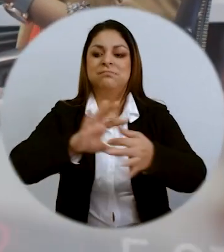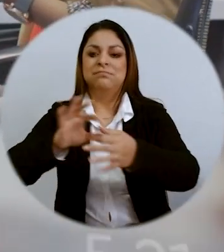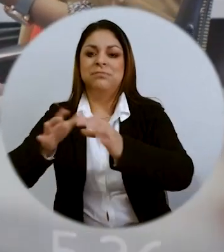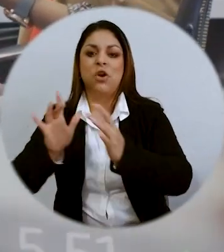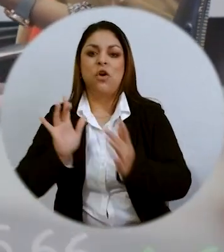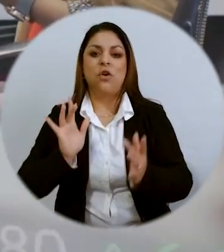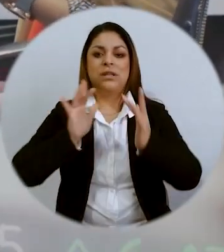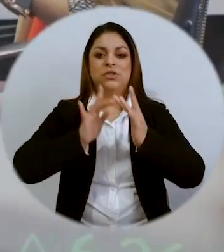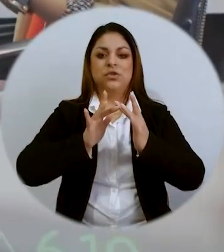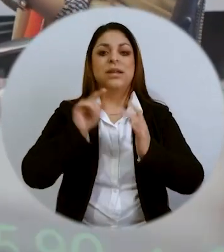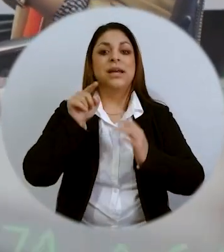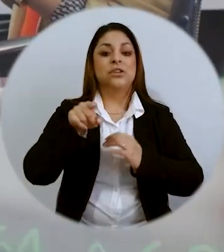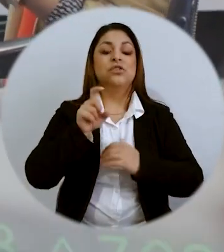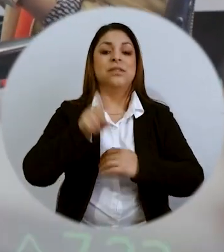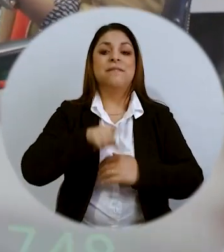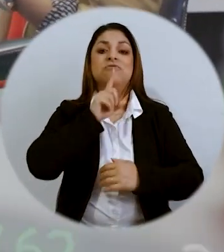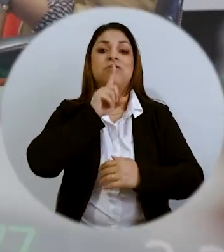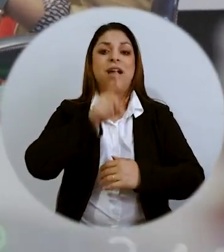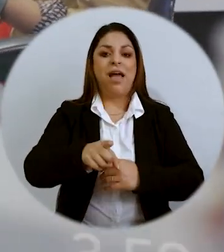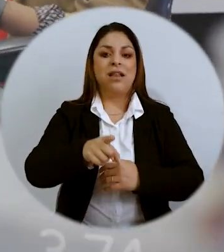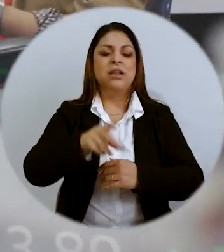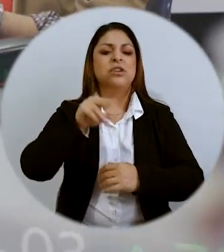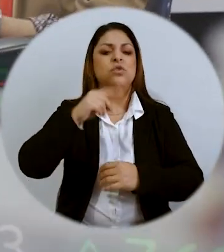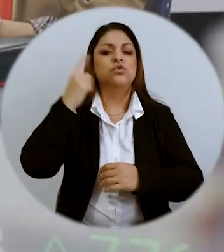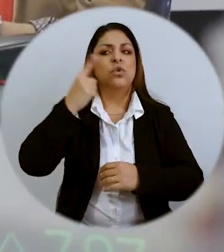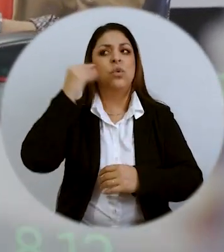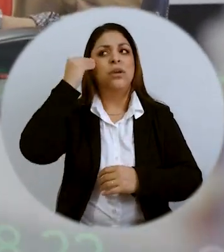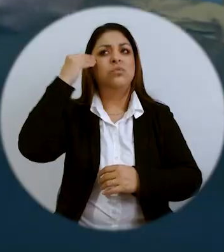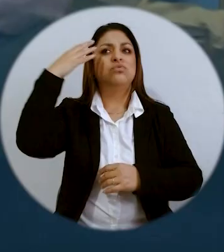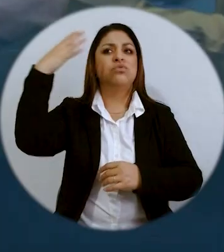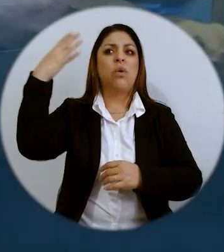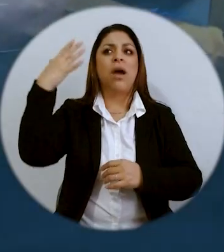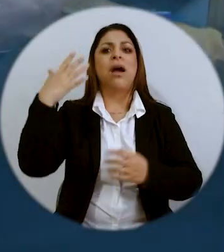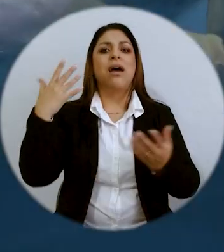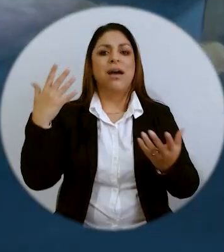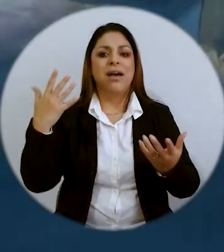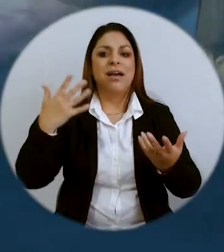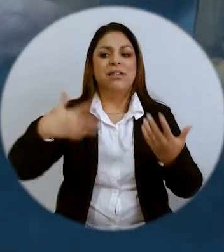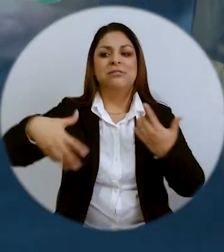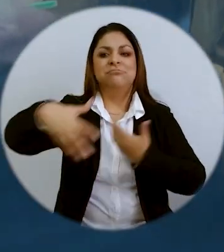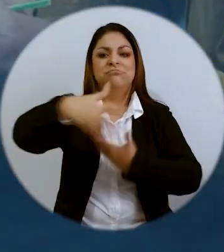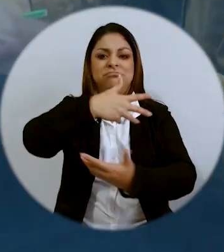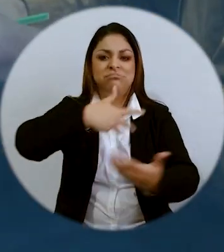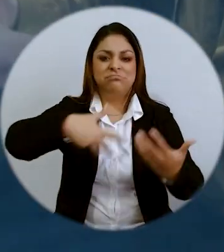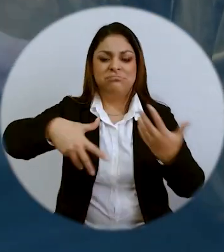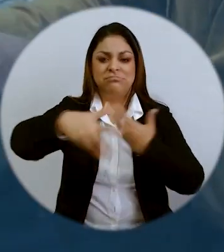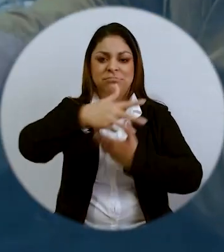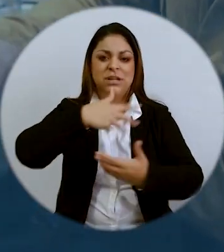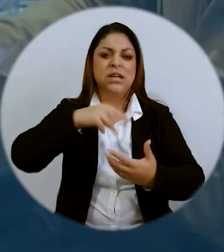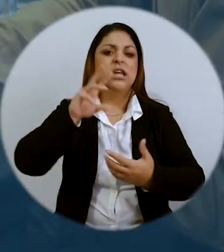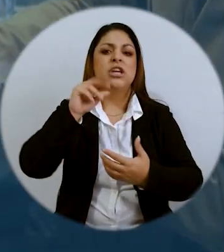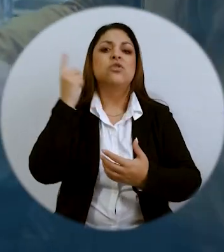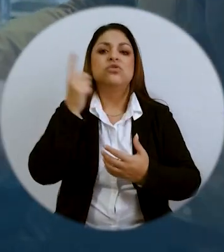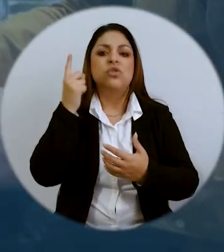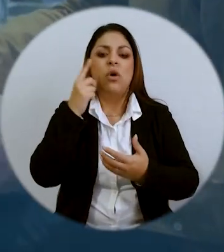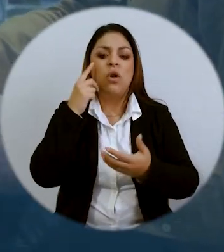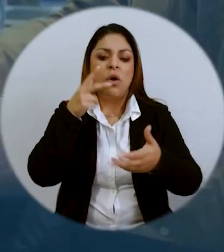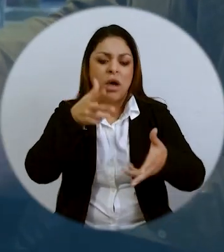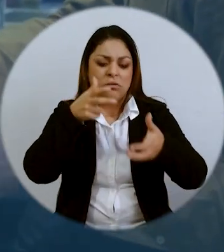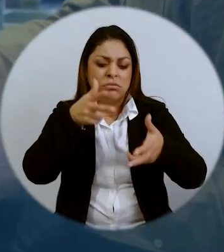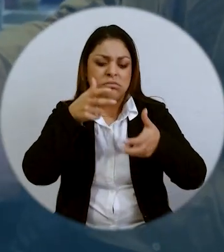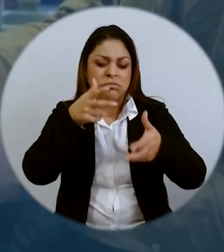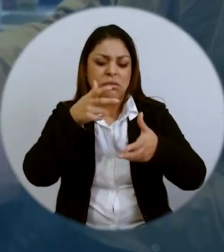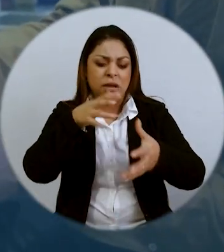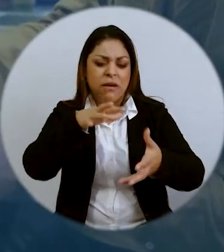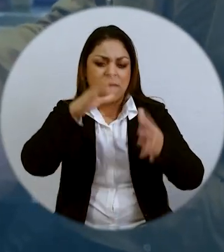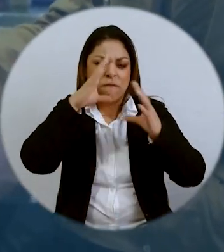sea real y no sea la ilusión de simplemente estar sometido a un cúmulo de información que